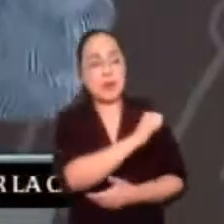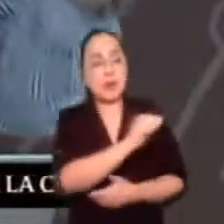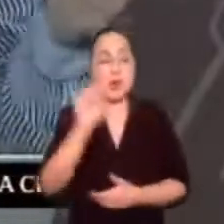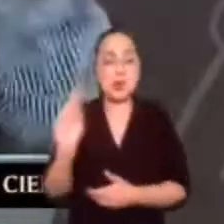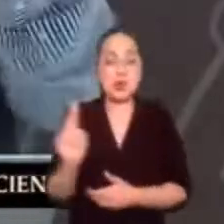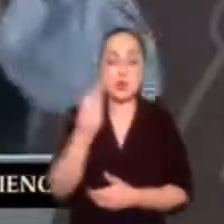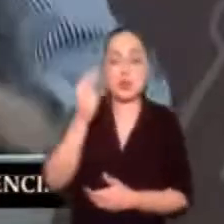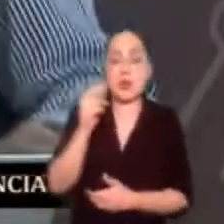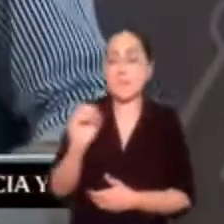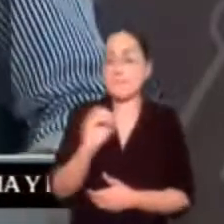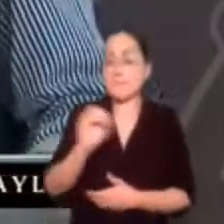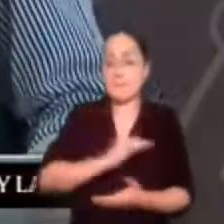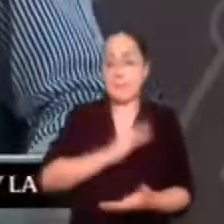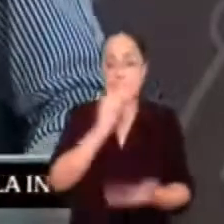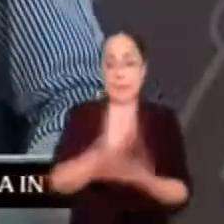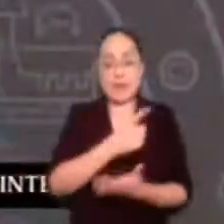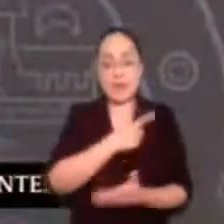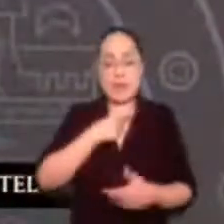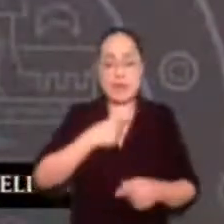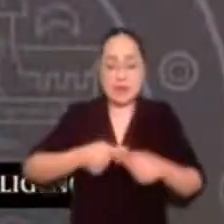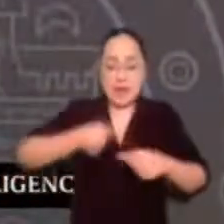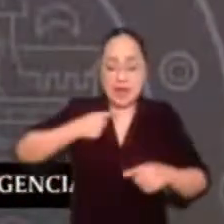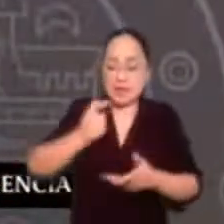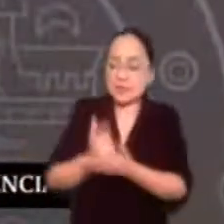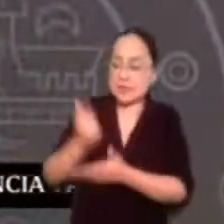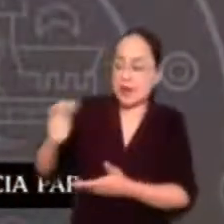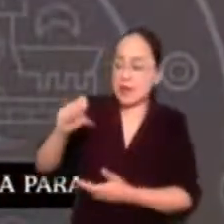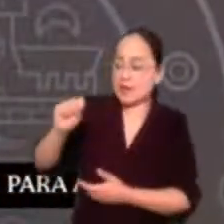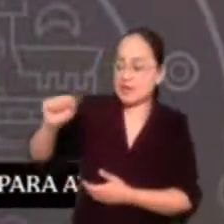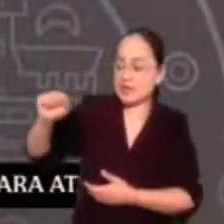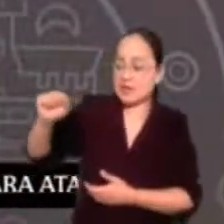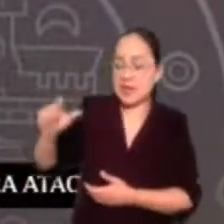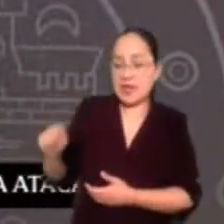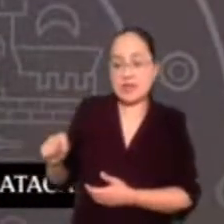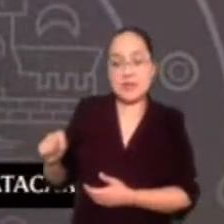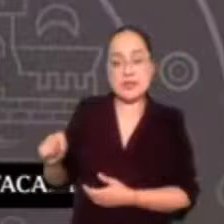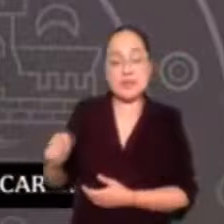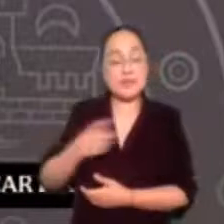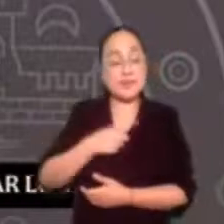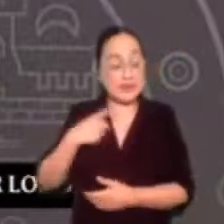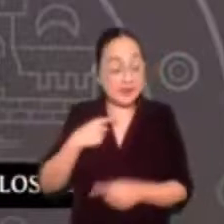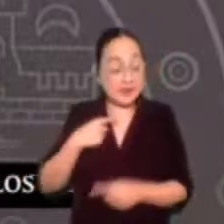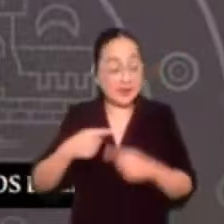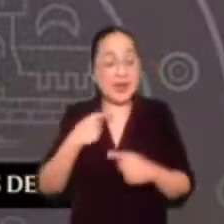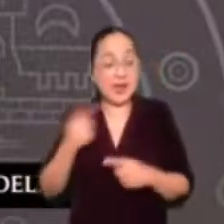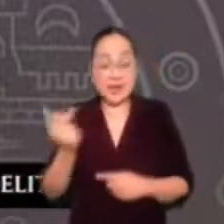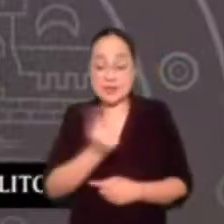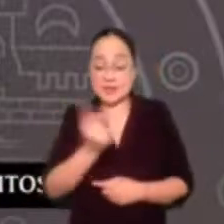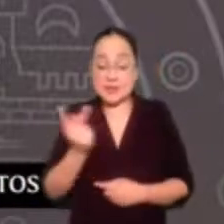Hay que pagar lo que debe. Si no, se hace un convenio en donde